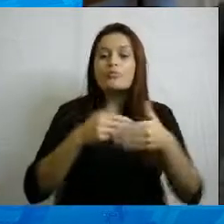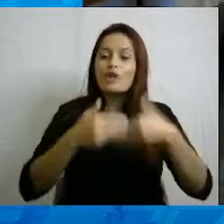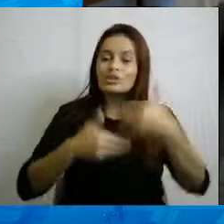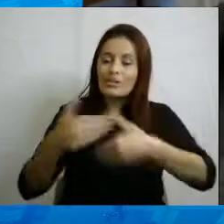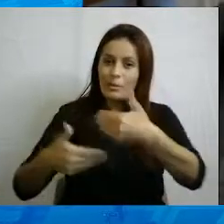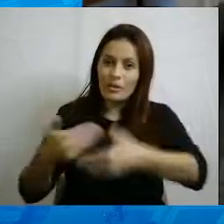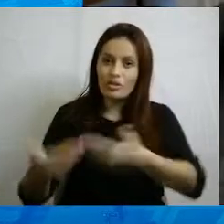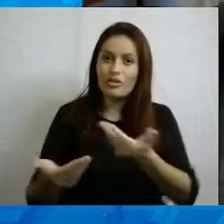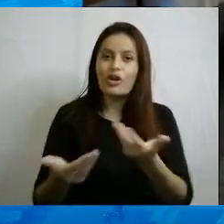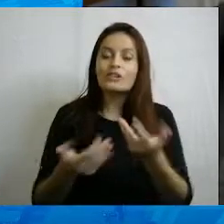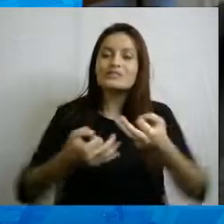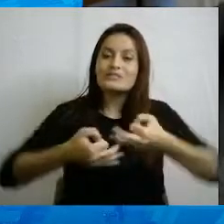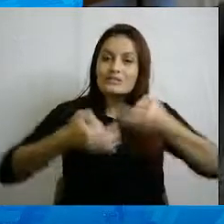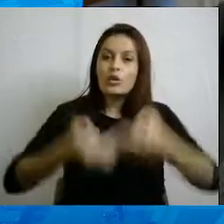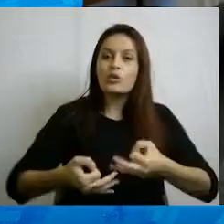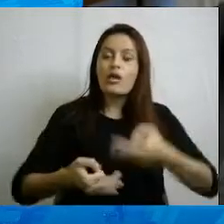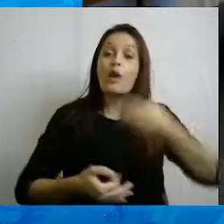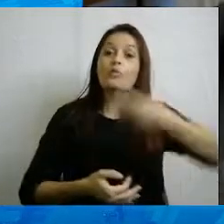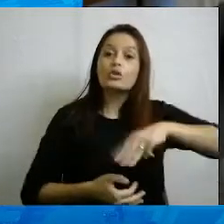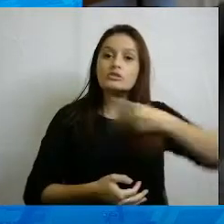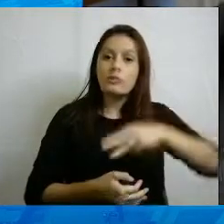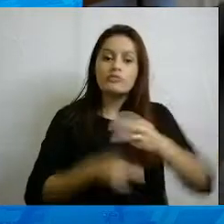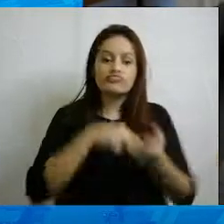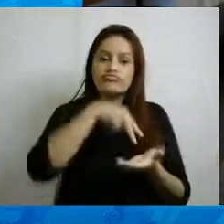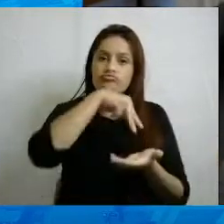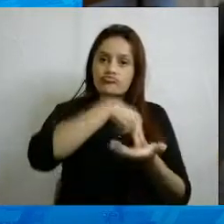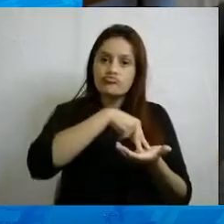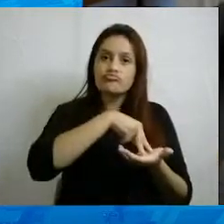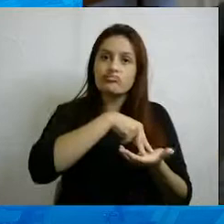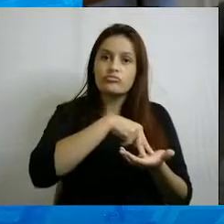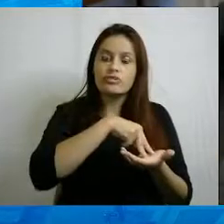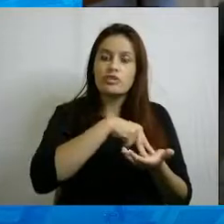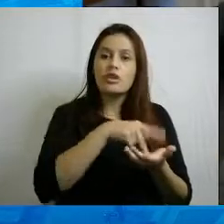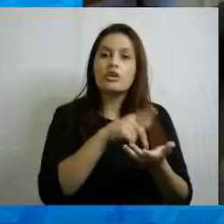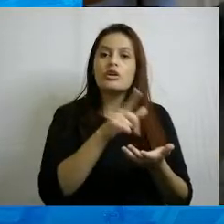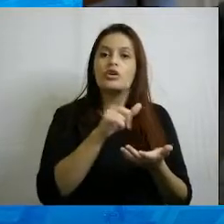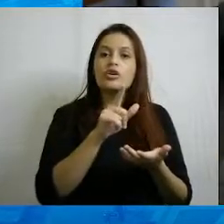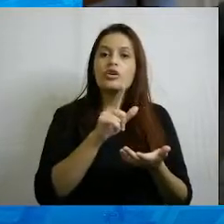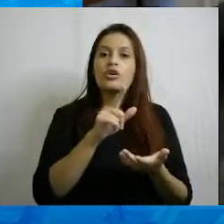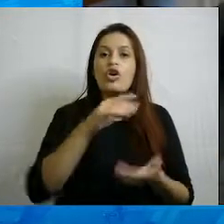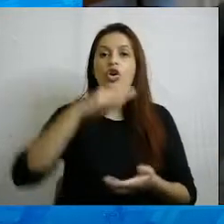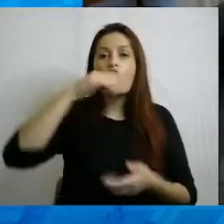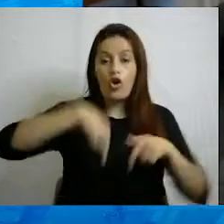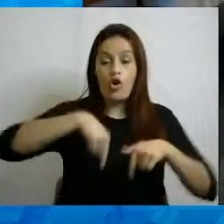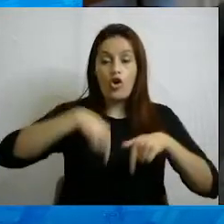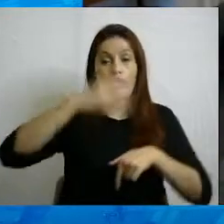Pimiento, seguridad está como punto fijo hoy día con el coronel Rojas.